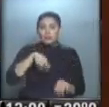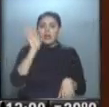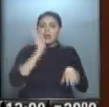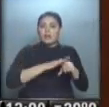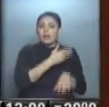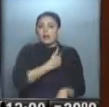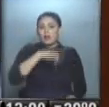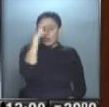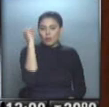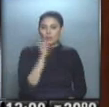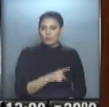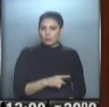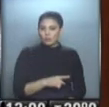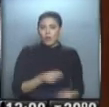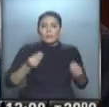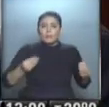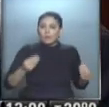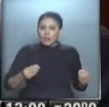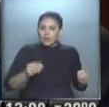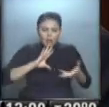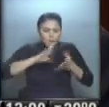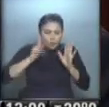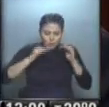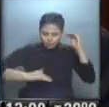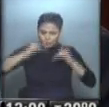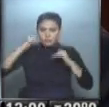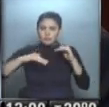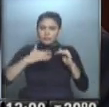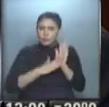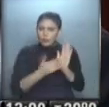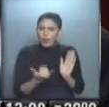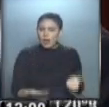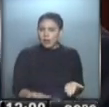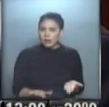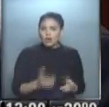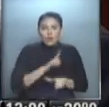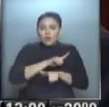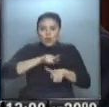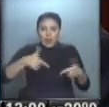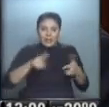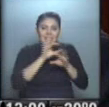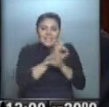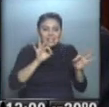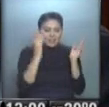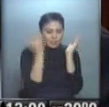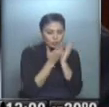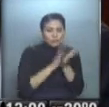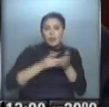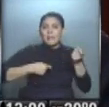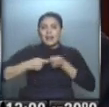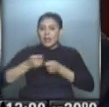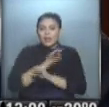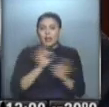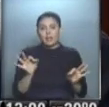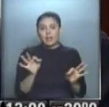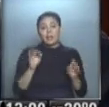Estado la prueba de por qué ese tratamiento desparejo se justifica. No ha habido ni un solo solo estudio de mercado que así lo determine. Y lo último y